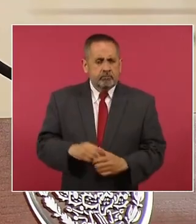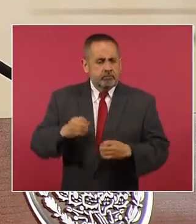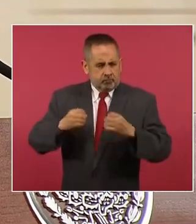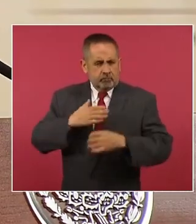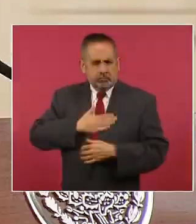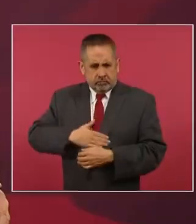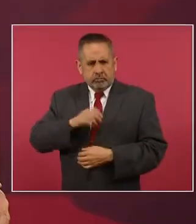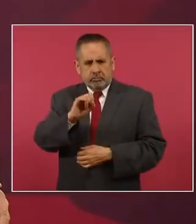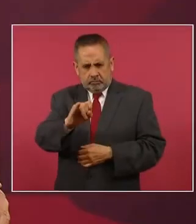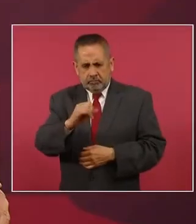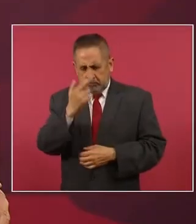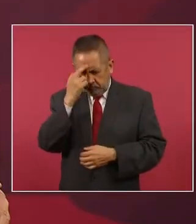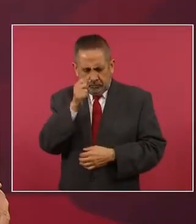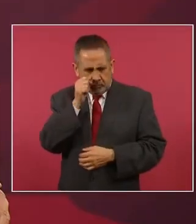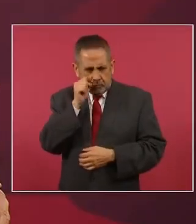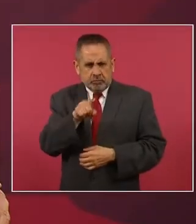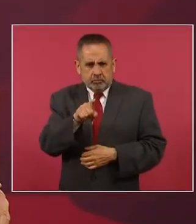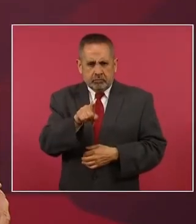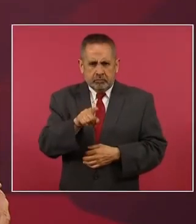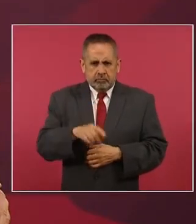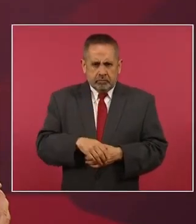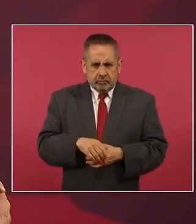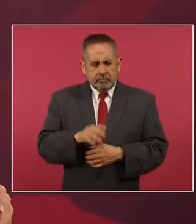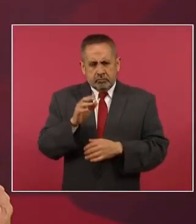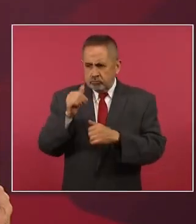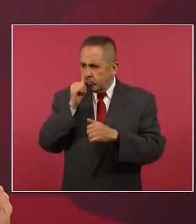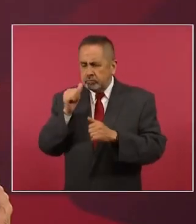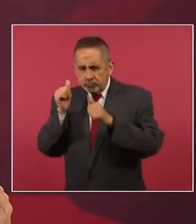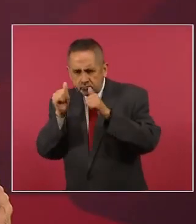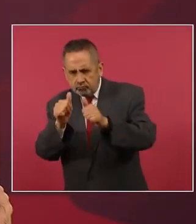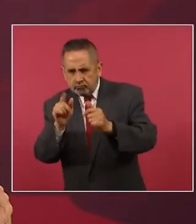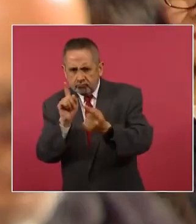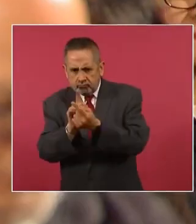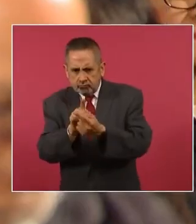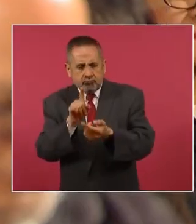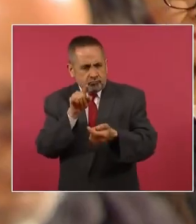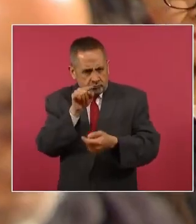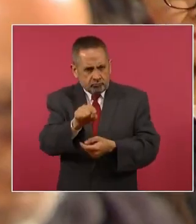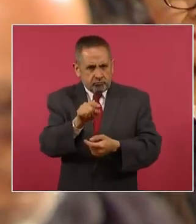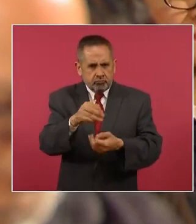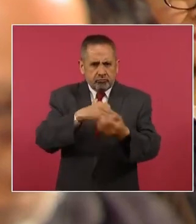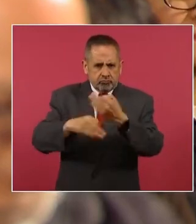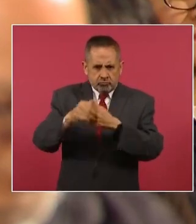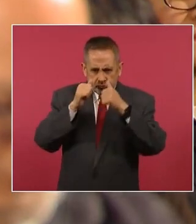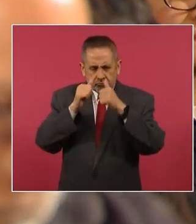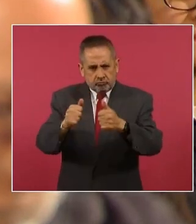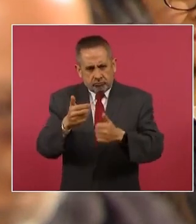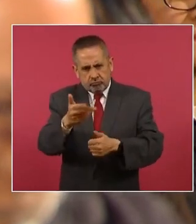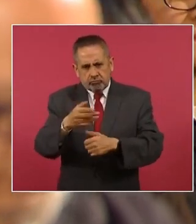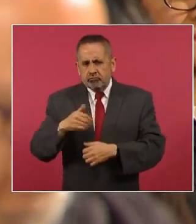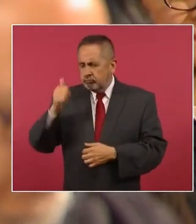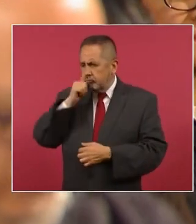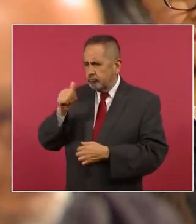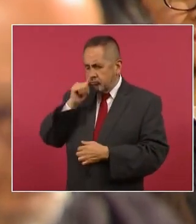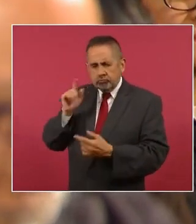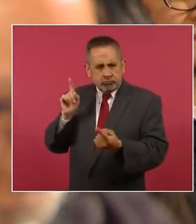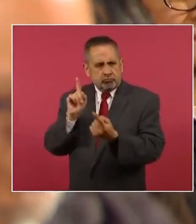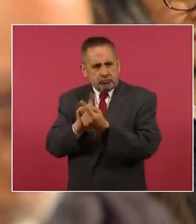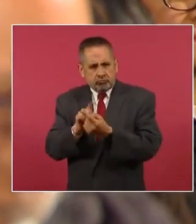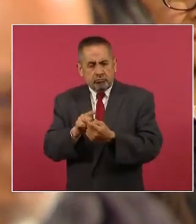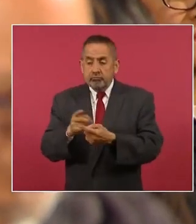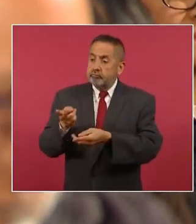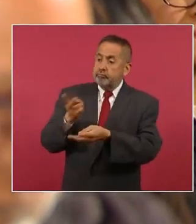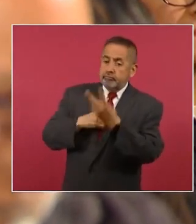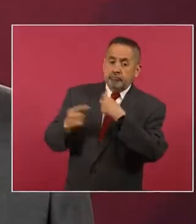Justicia sí. Entonces vas a ser atendido tú, todos. Siempre lo hacemos. Va a venir